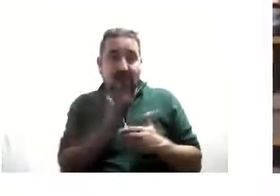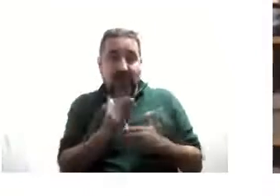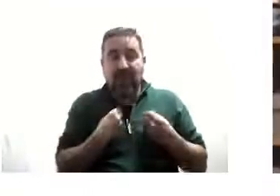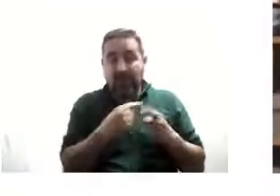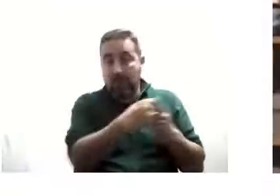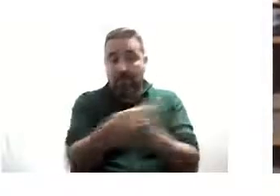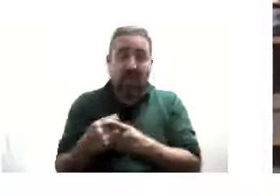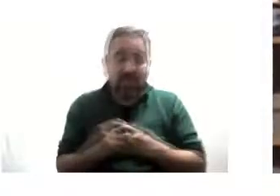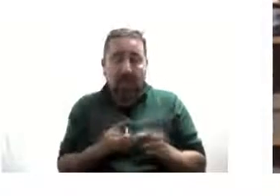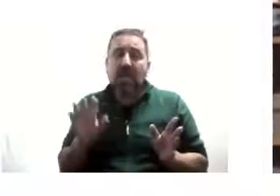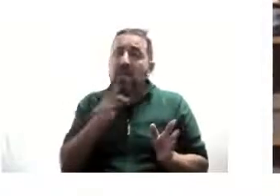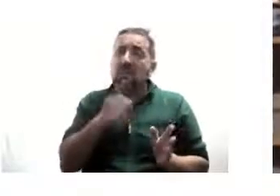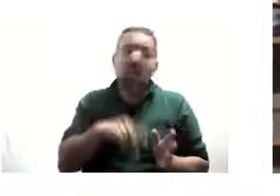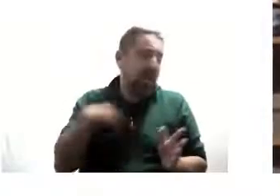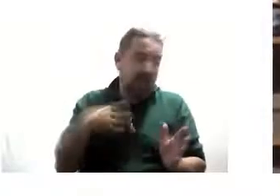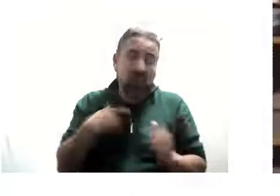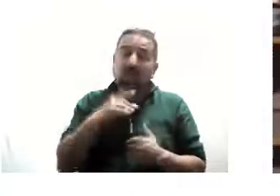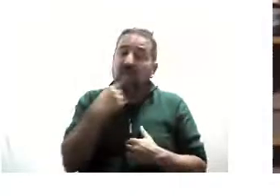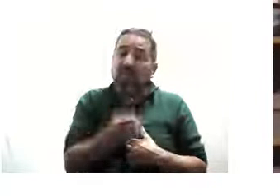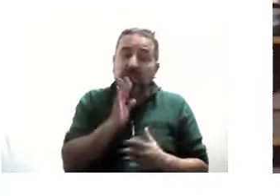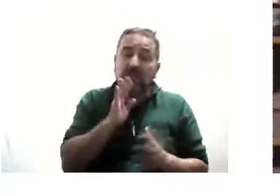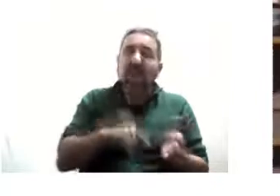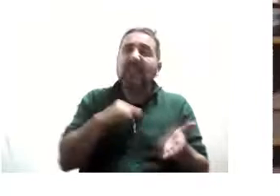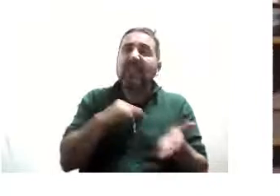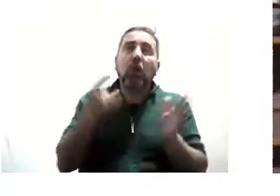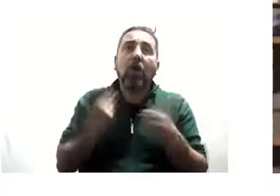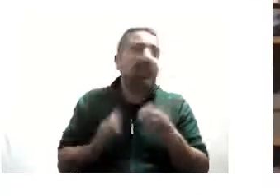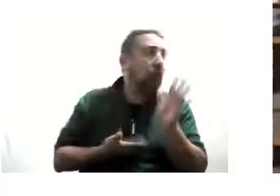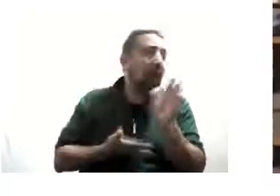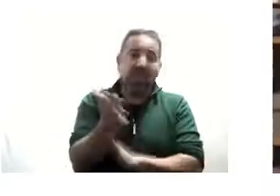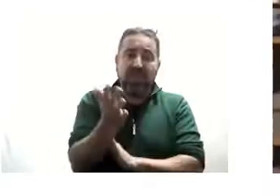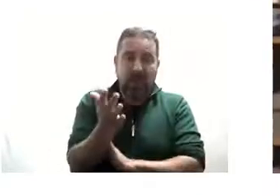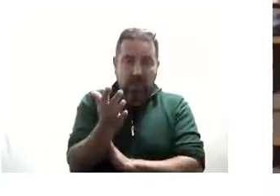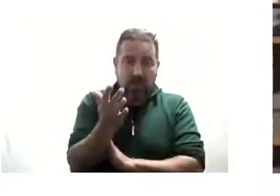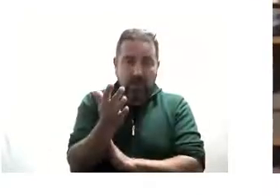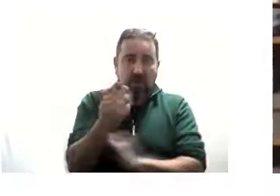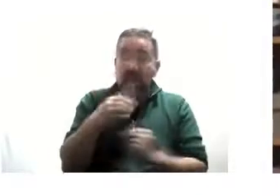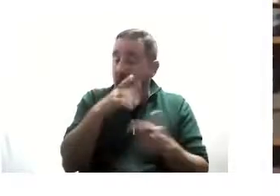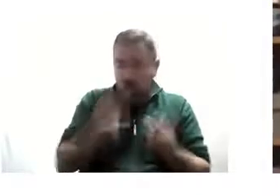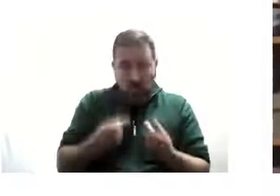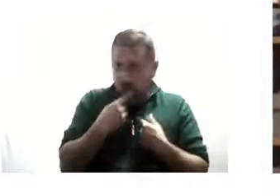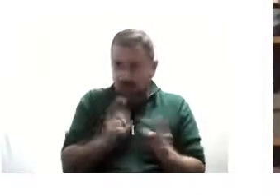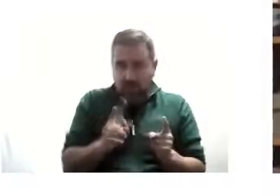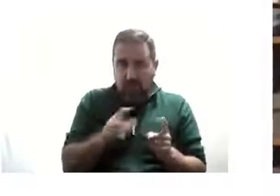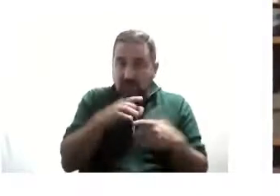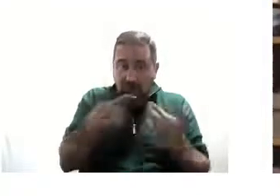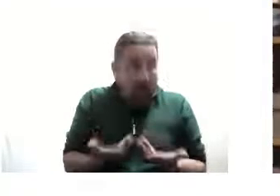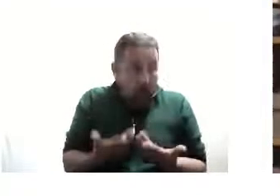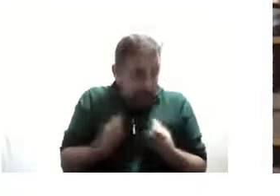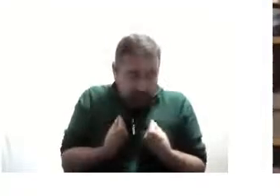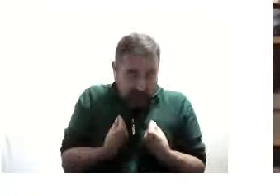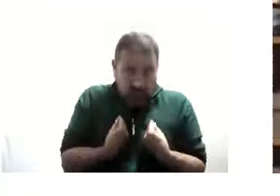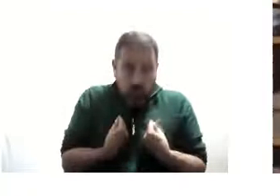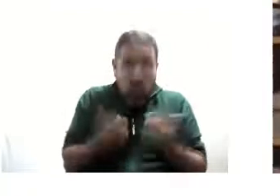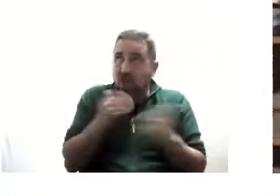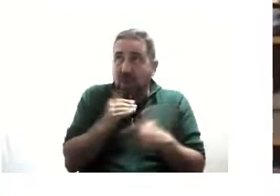general, igual que antes decíamos que esto era una tecnología para toda la vida, es verdad que ahora ya no lo decimos porque para toda la vida ahora mismo ya no, creo que no hay